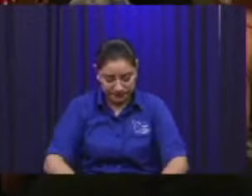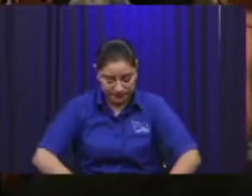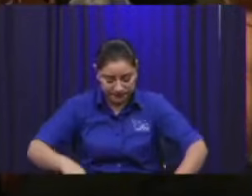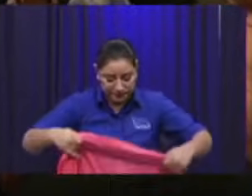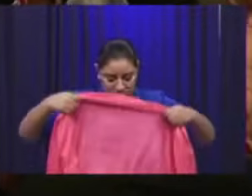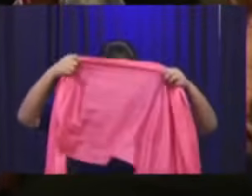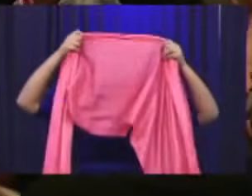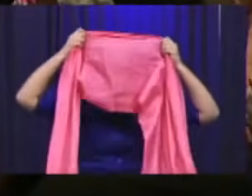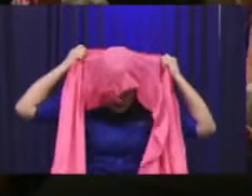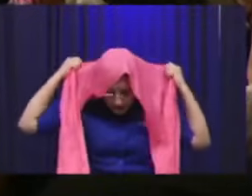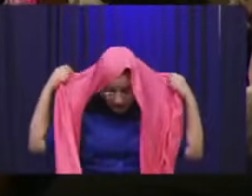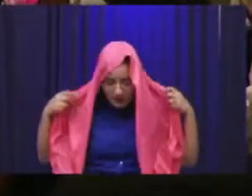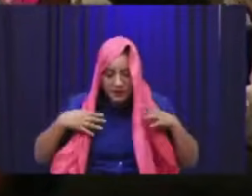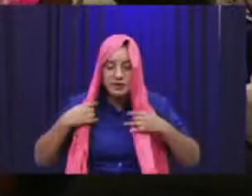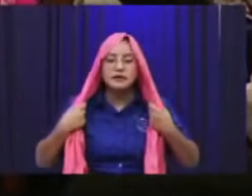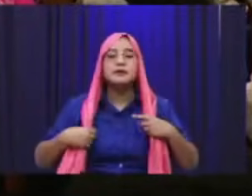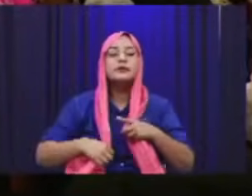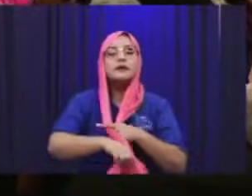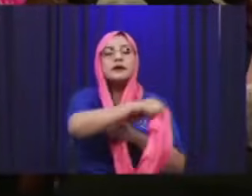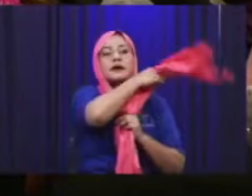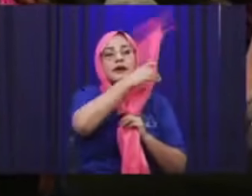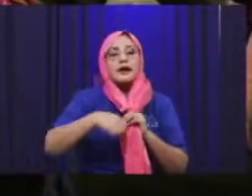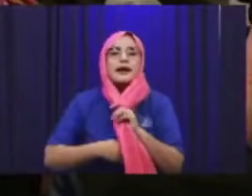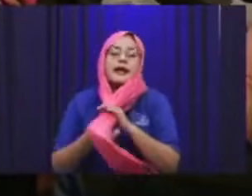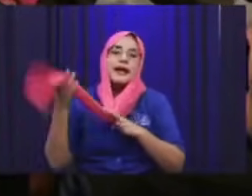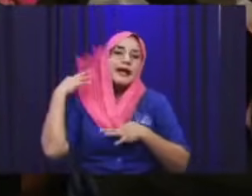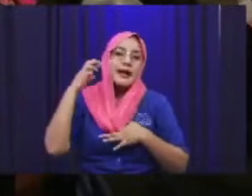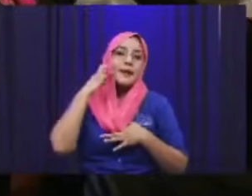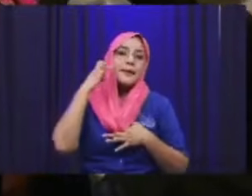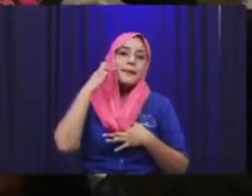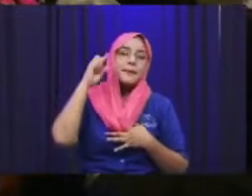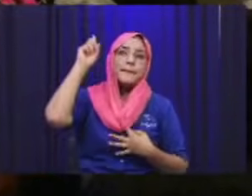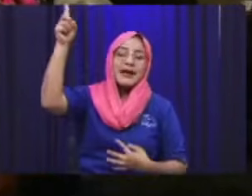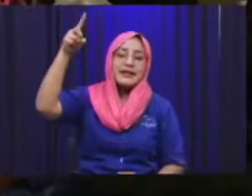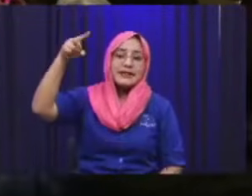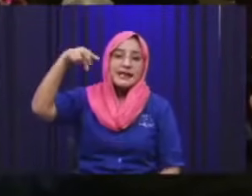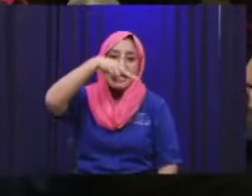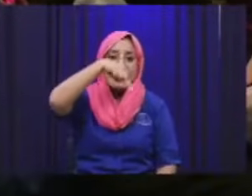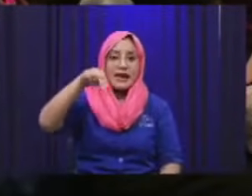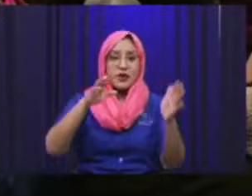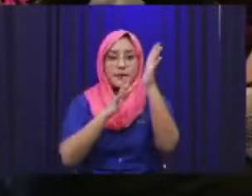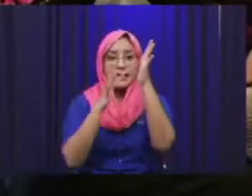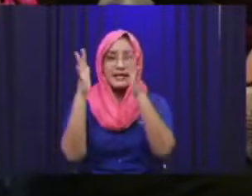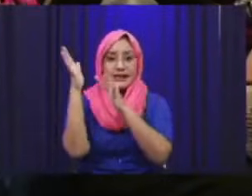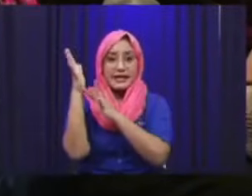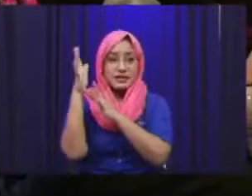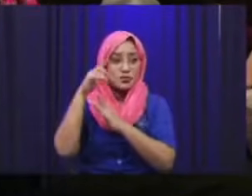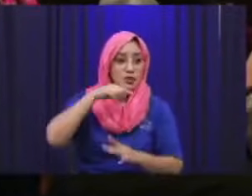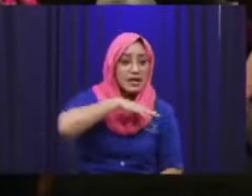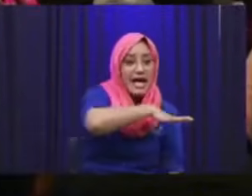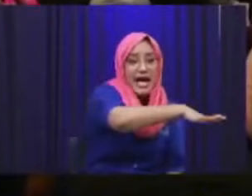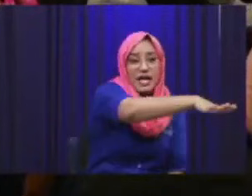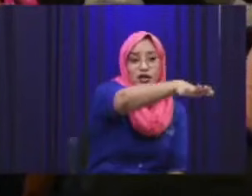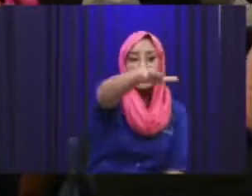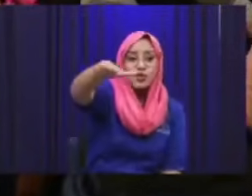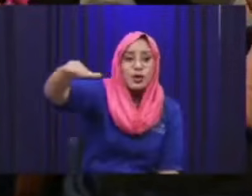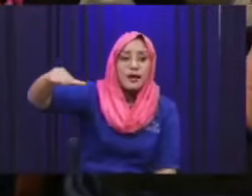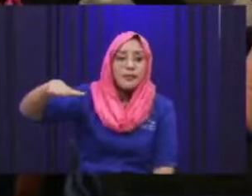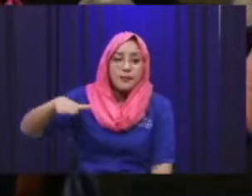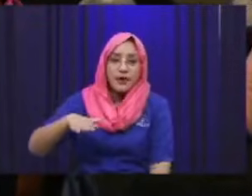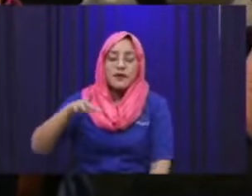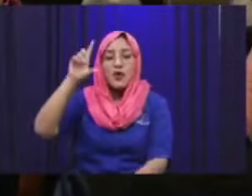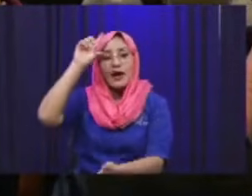nombre de jesus mira esta cantidad de personas señor que si creen a tu palabra y que